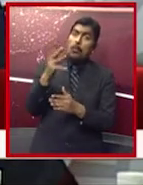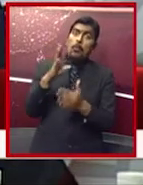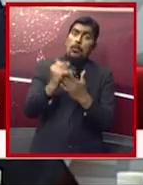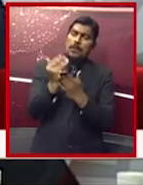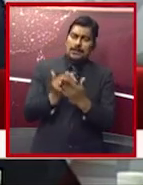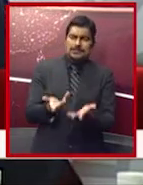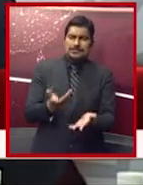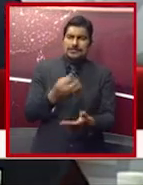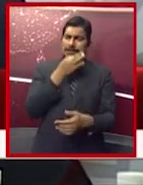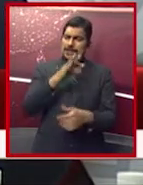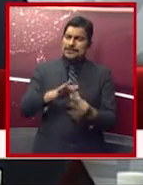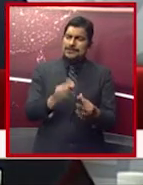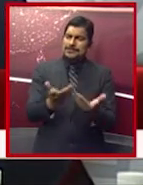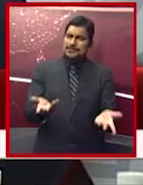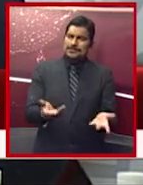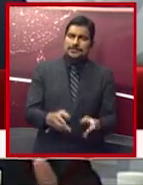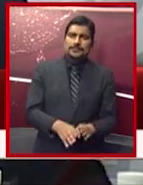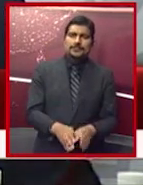a ocurrir.